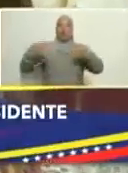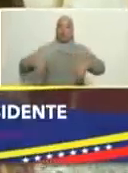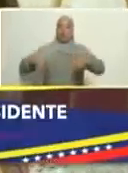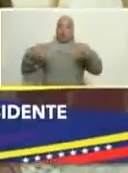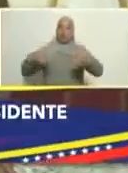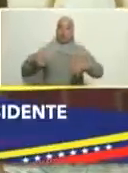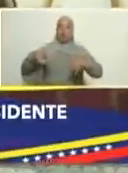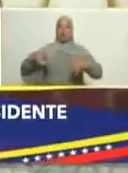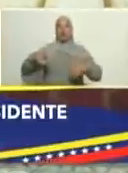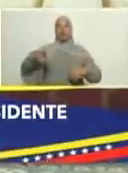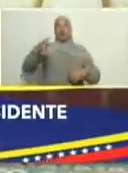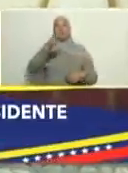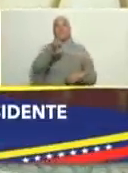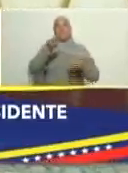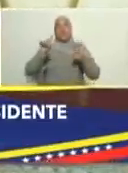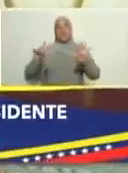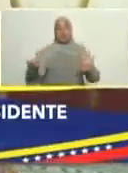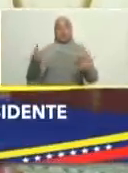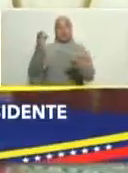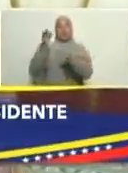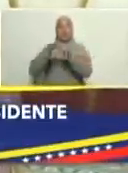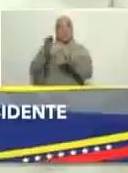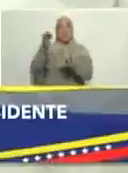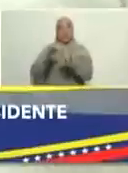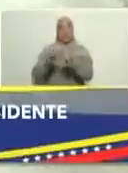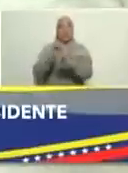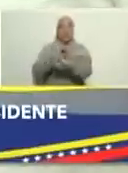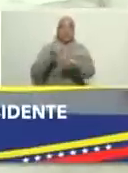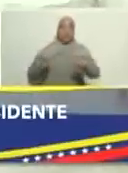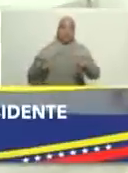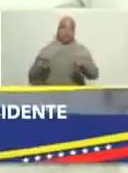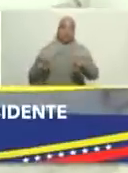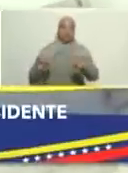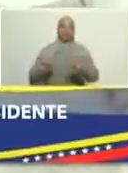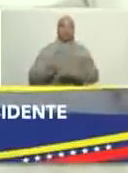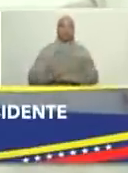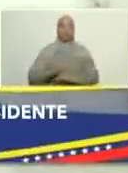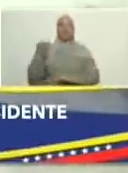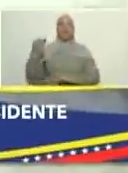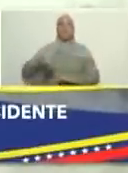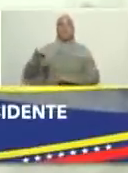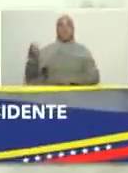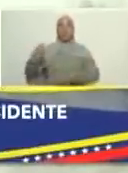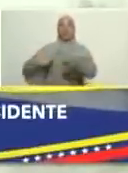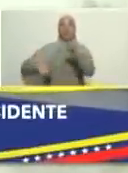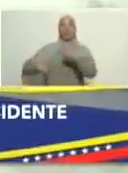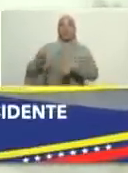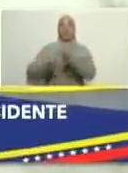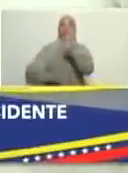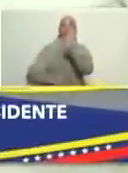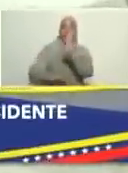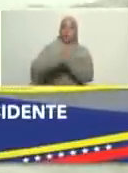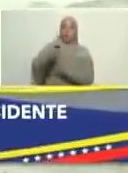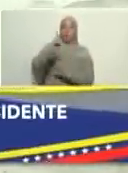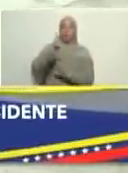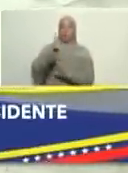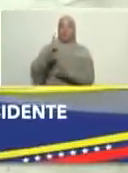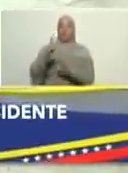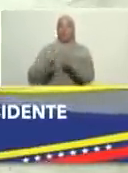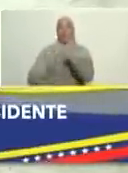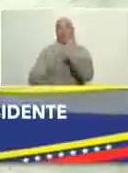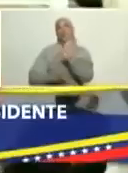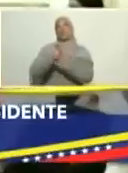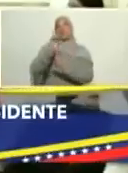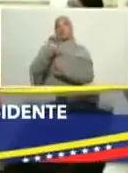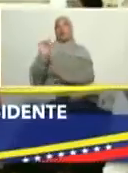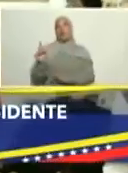el pasado 26 de septiembre. En el comercio se han dado pasos importantes, se calcula además que ascendió la balanza